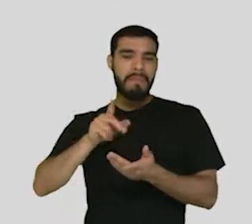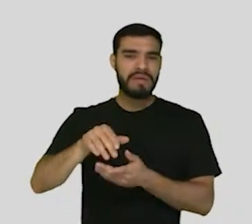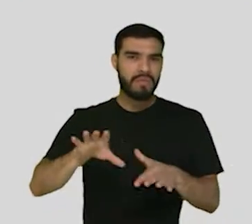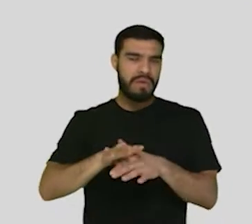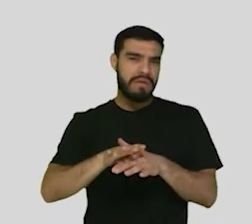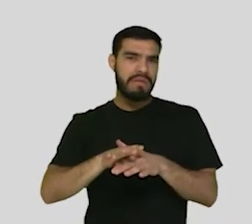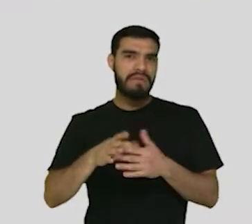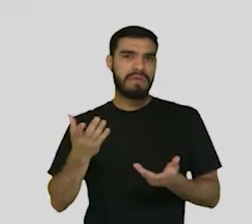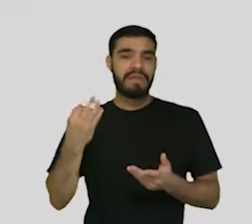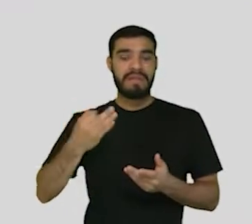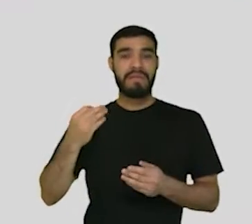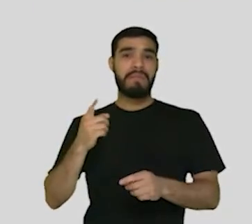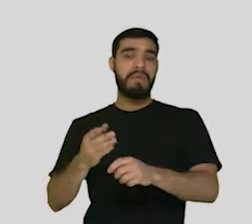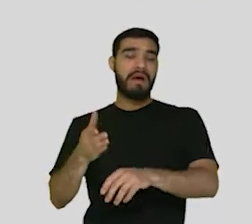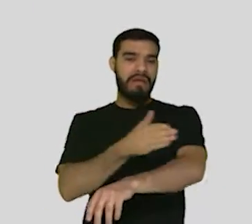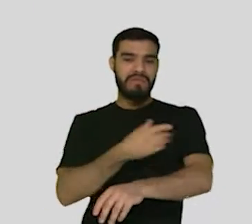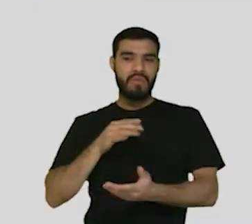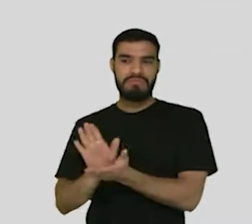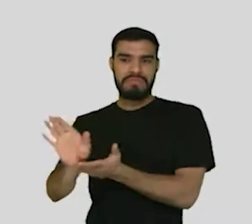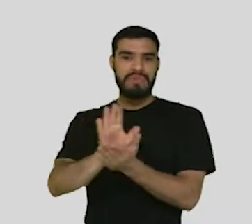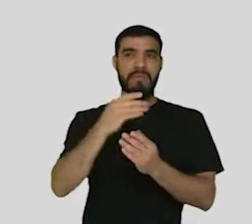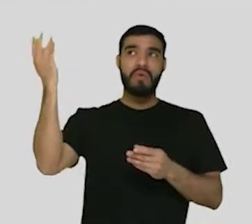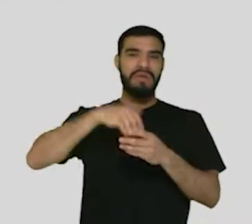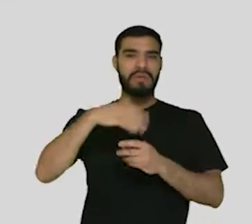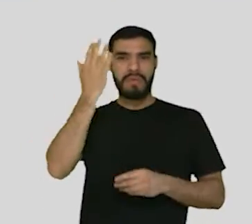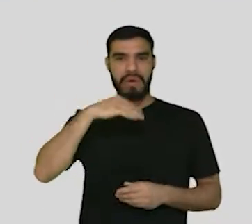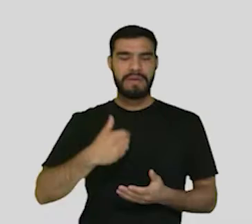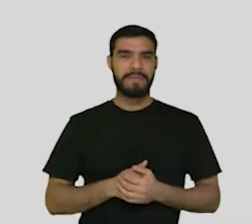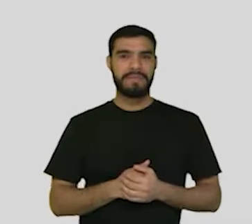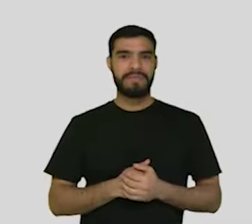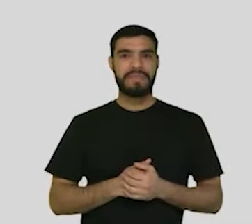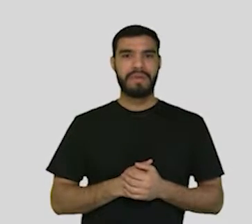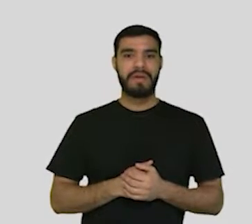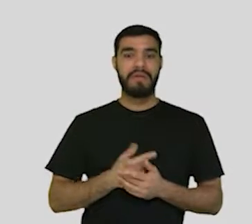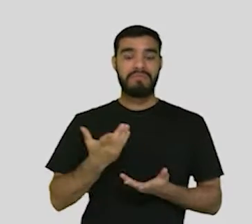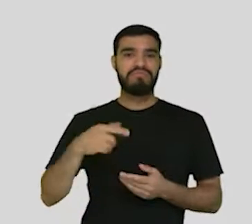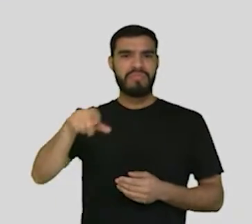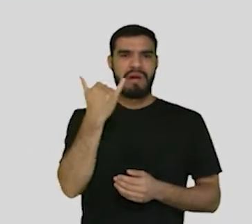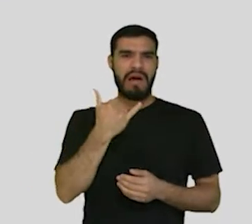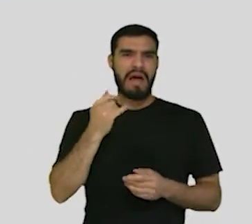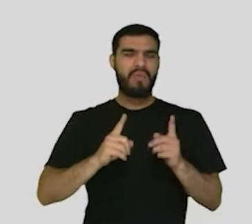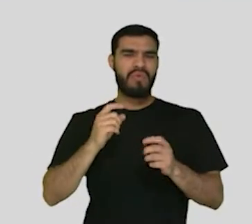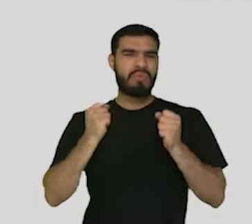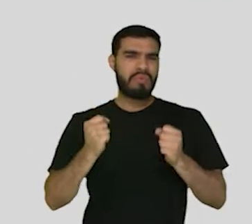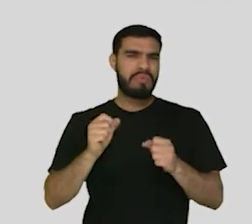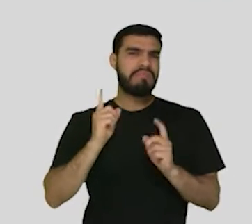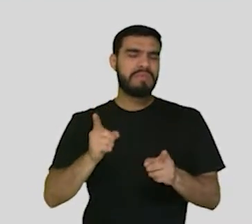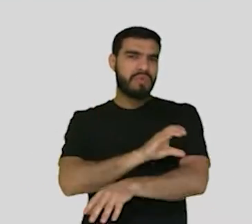ikoi pupe ome ambue ten via po ayepa política pública ome emanakuri. Ayepa